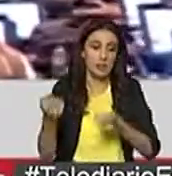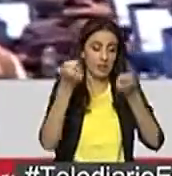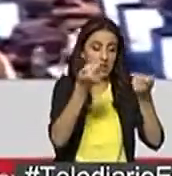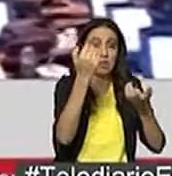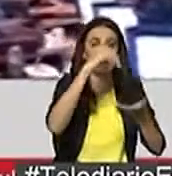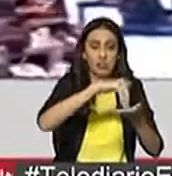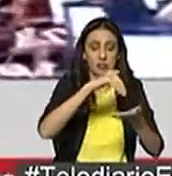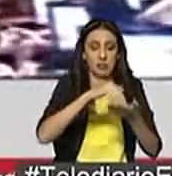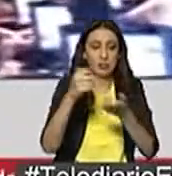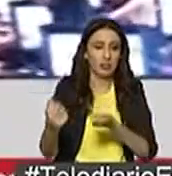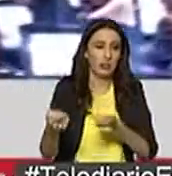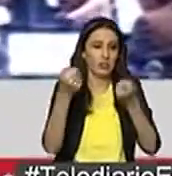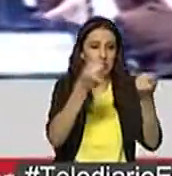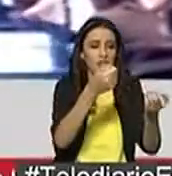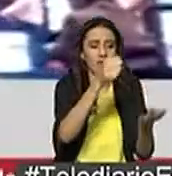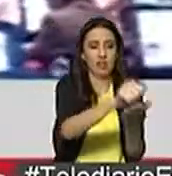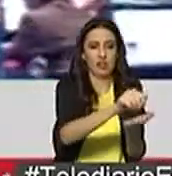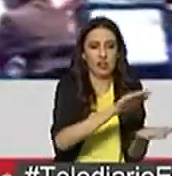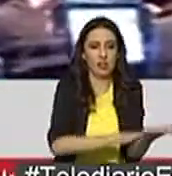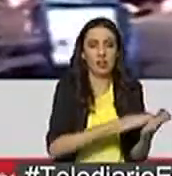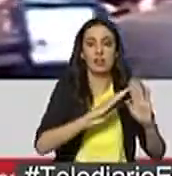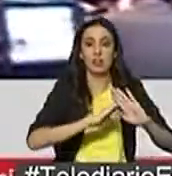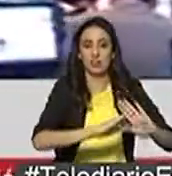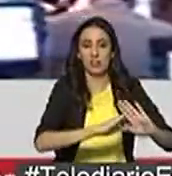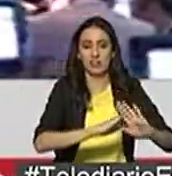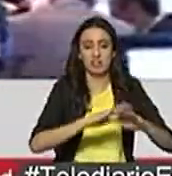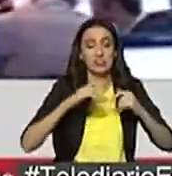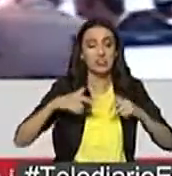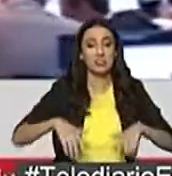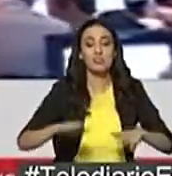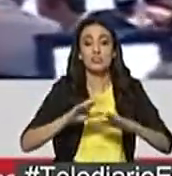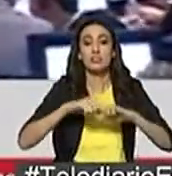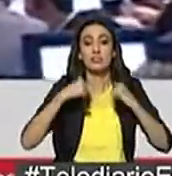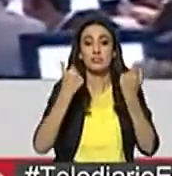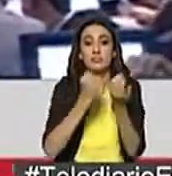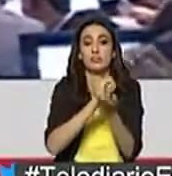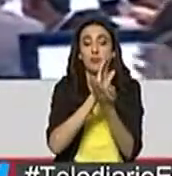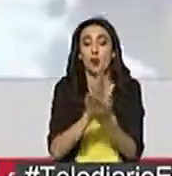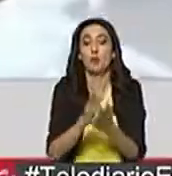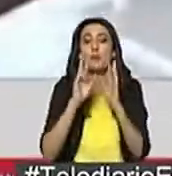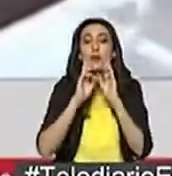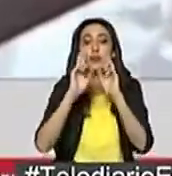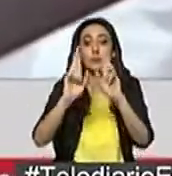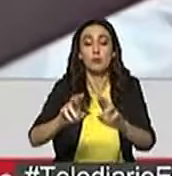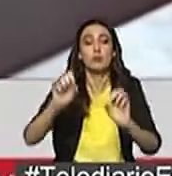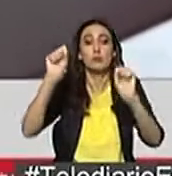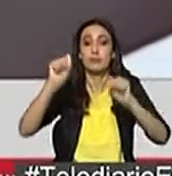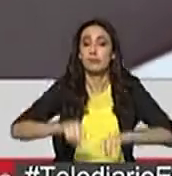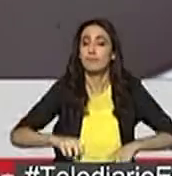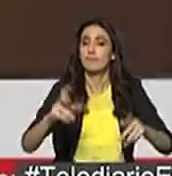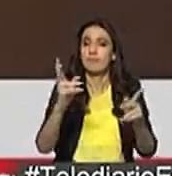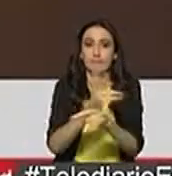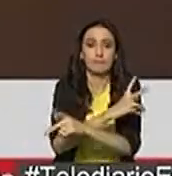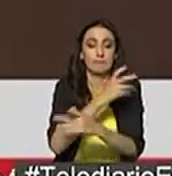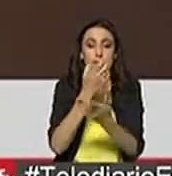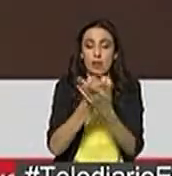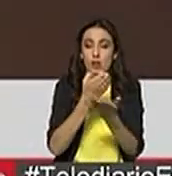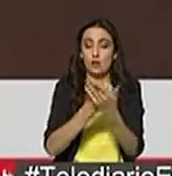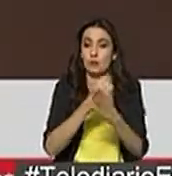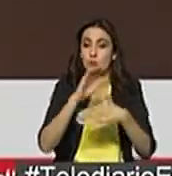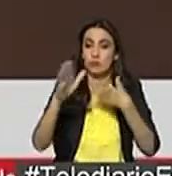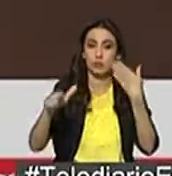urgente. De ser nuevamente rechazada por el legislativo, las consecuencias serían graves para la economía de todos